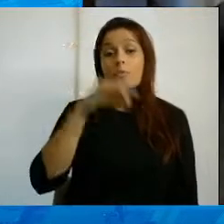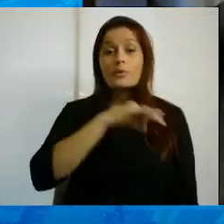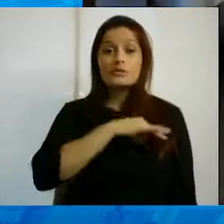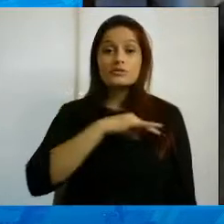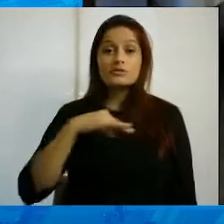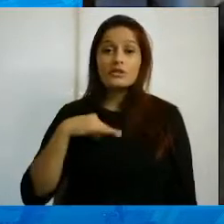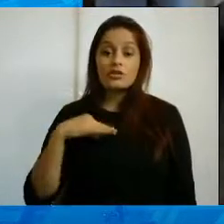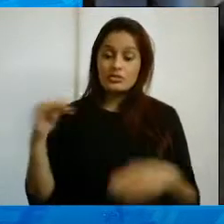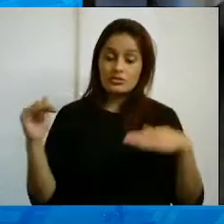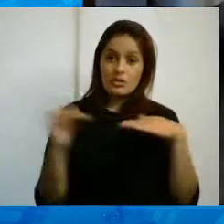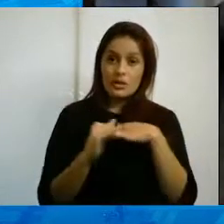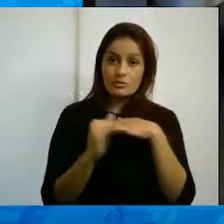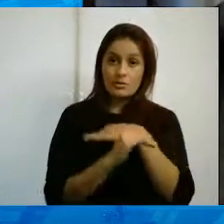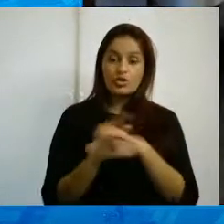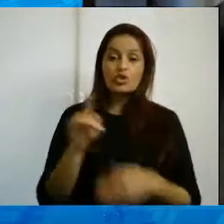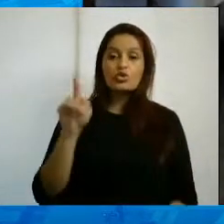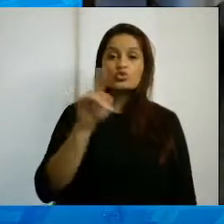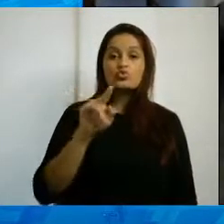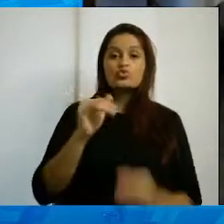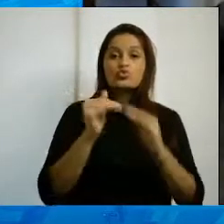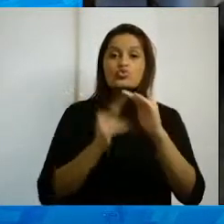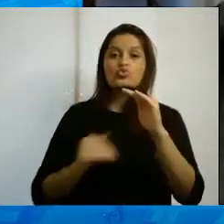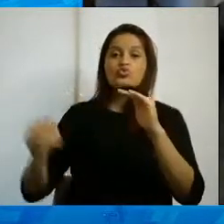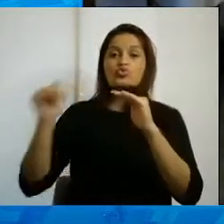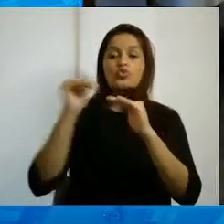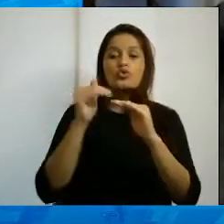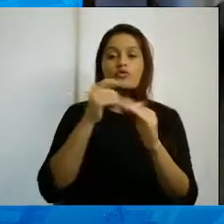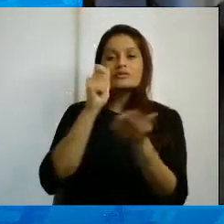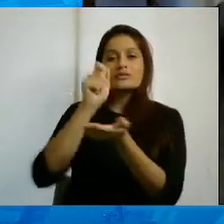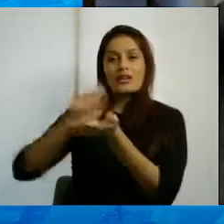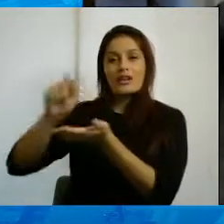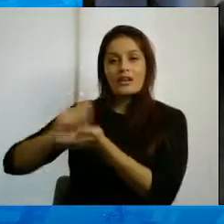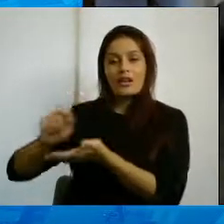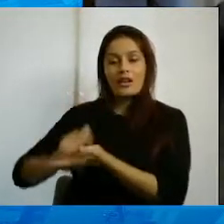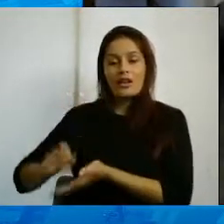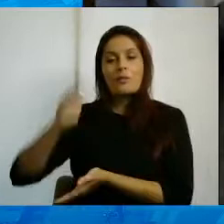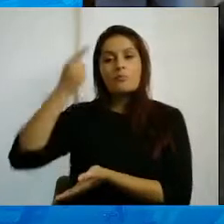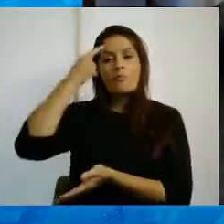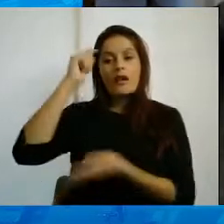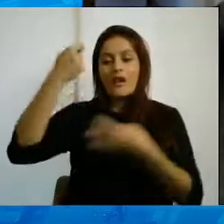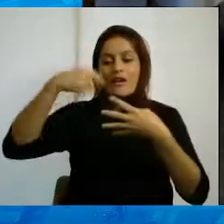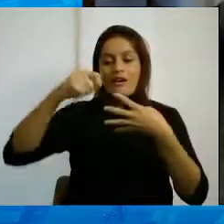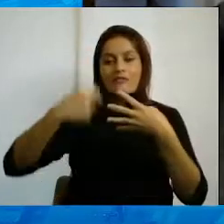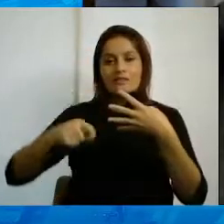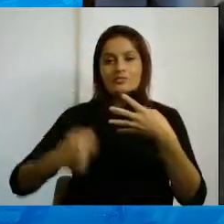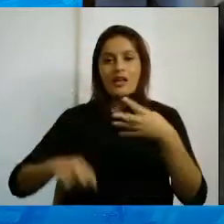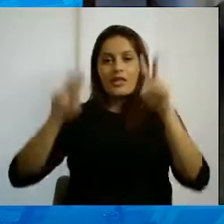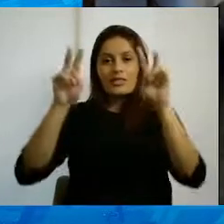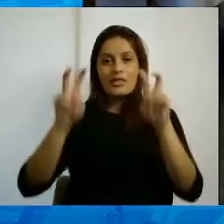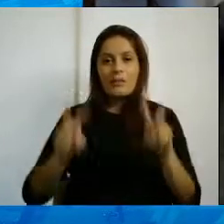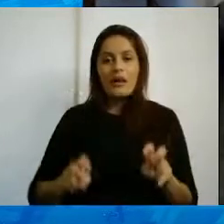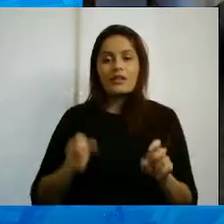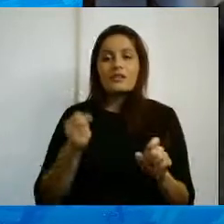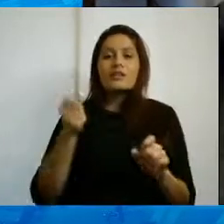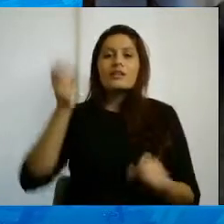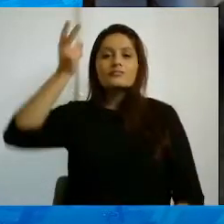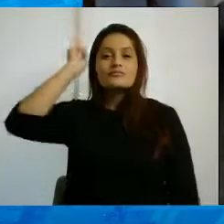de Transporte y la Subsecretaría para poder revisar las temáticas respecto del transporte